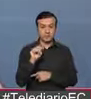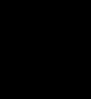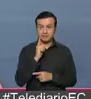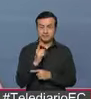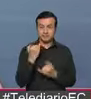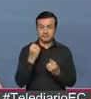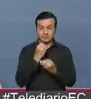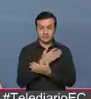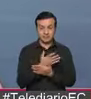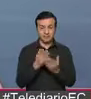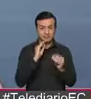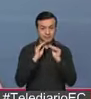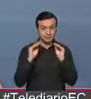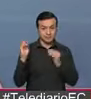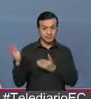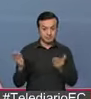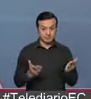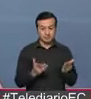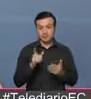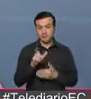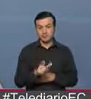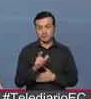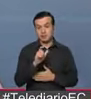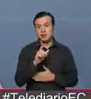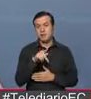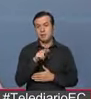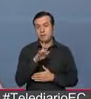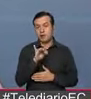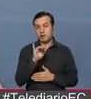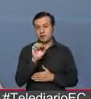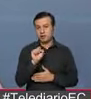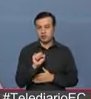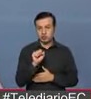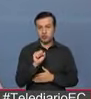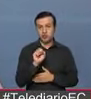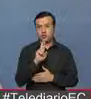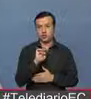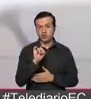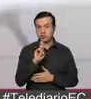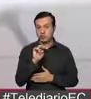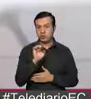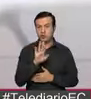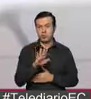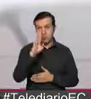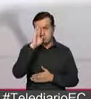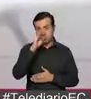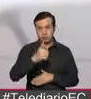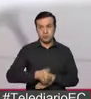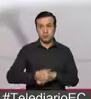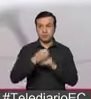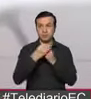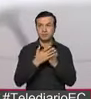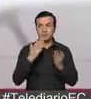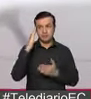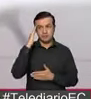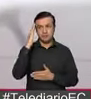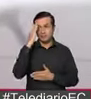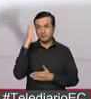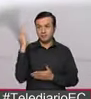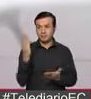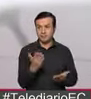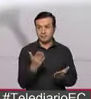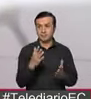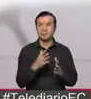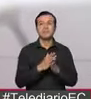a esta hora yo dar la bienvenida al general inspector patricio carrillo rosero él es comandante general de la policía nacional como este buenos días bien ido